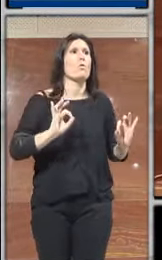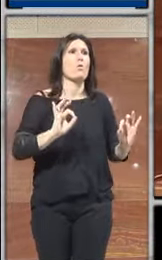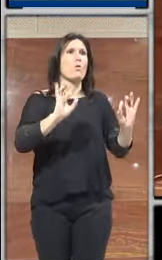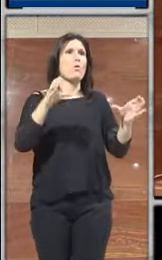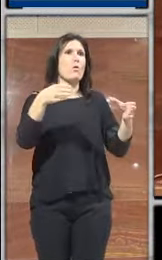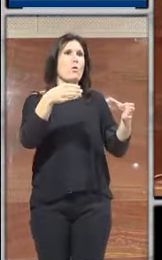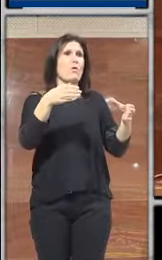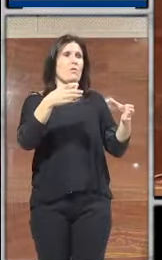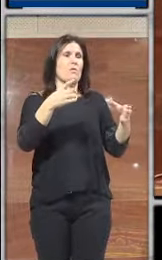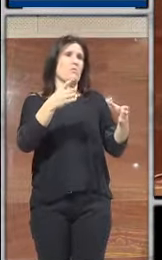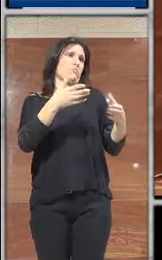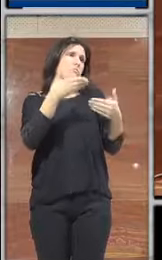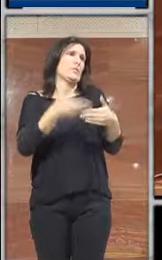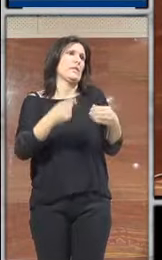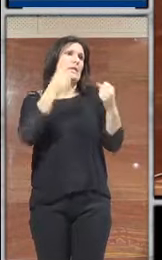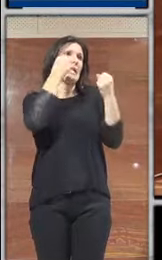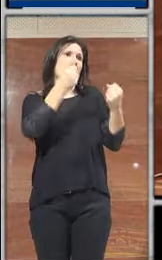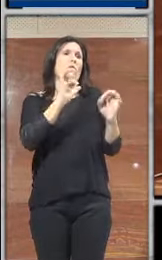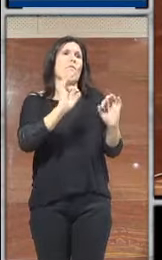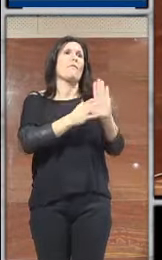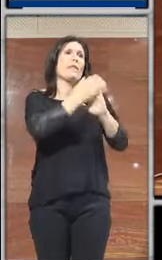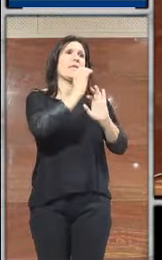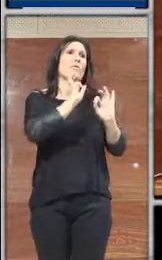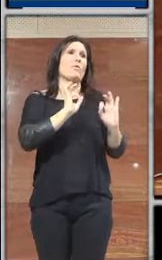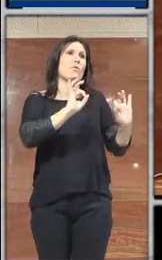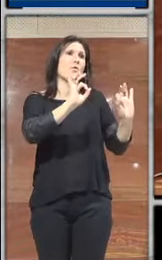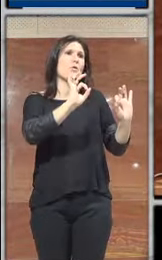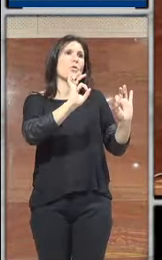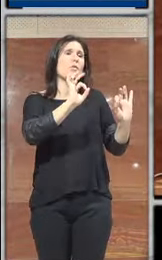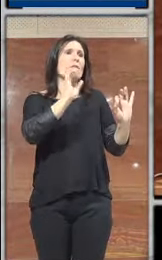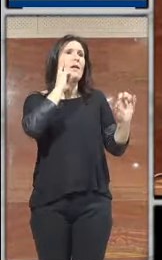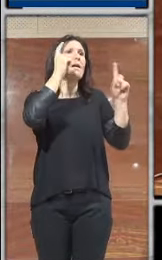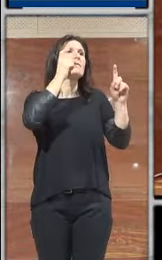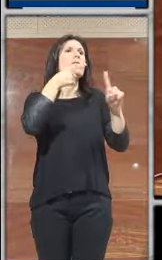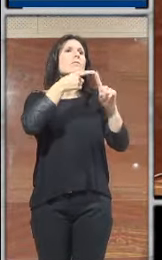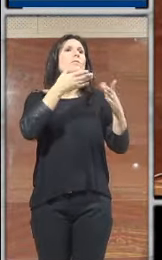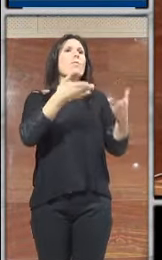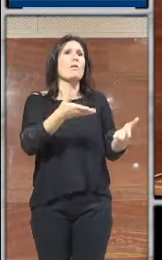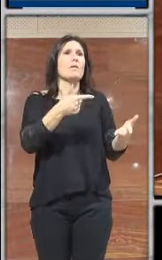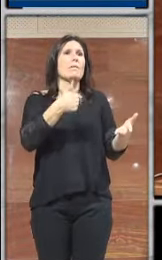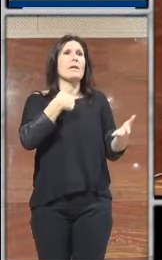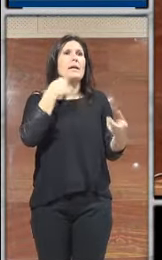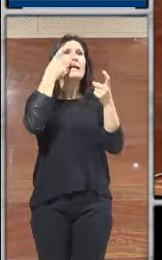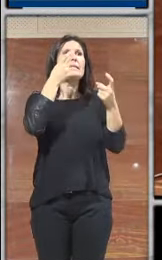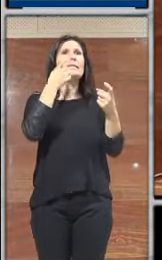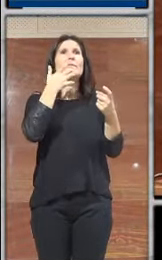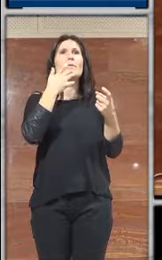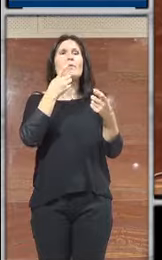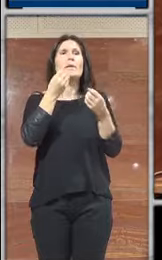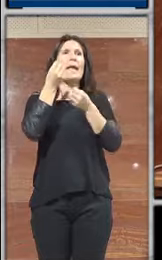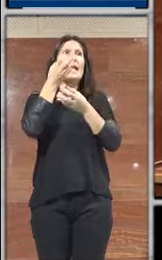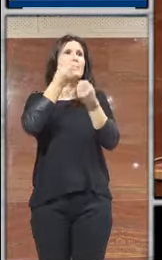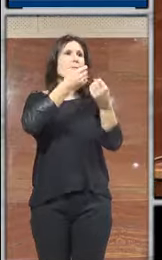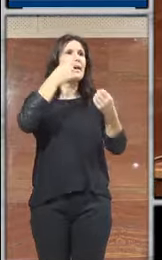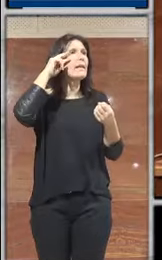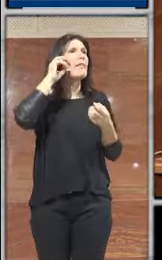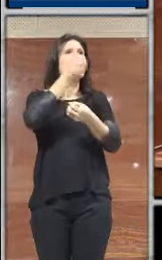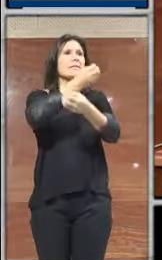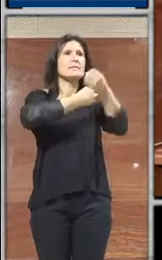como gran entidad, como confederación para mejorar a lo mejor el intercambio de experiencias de lo que nos viene